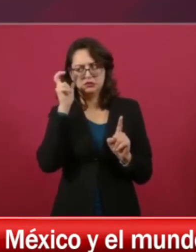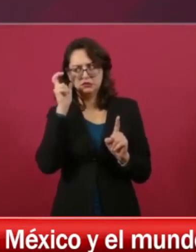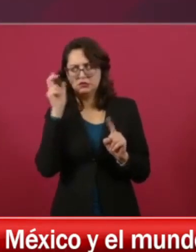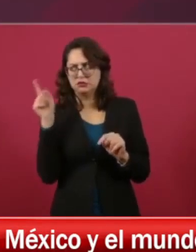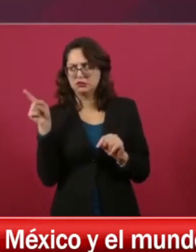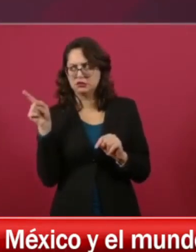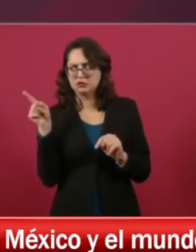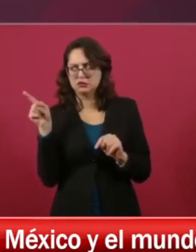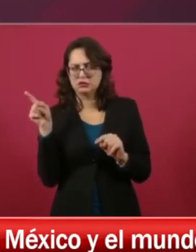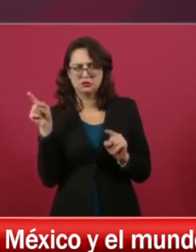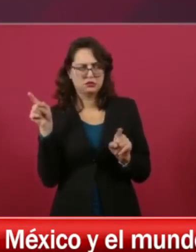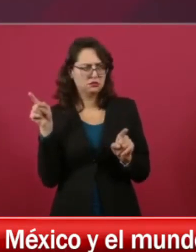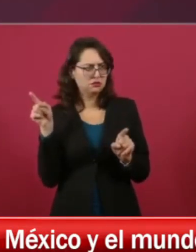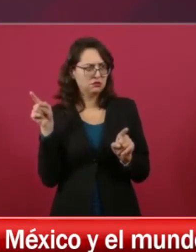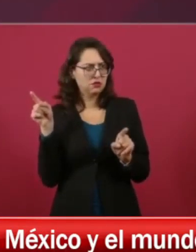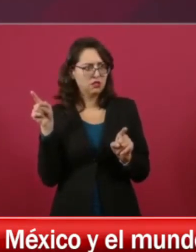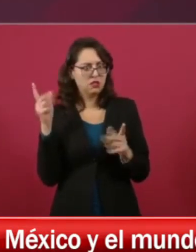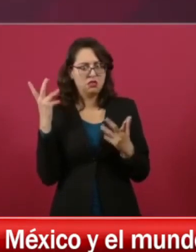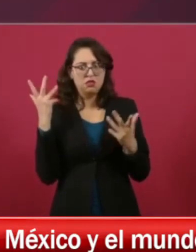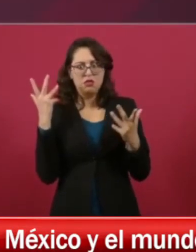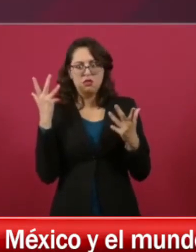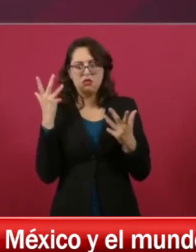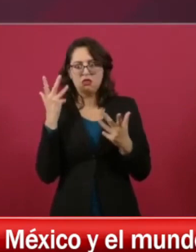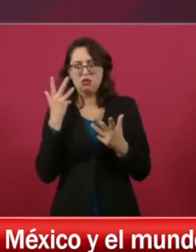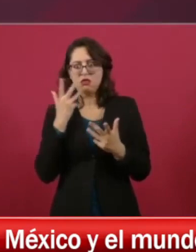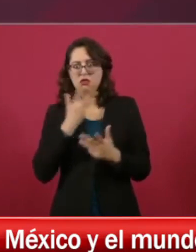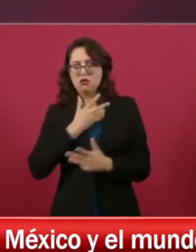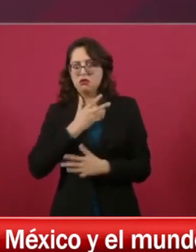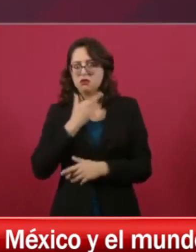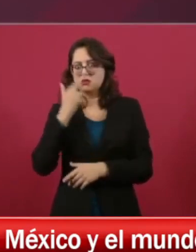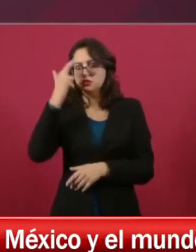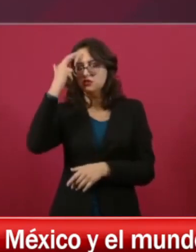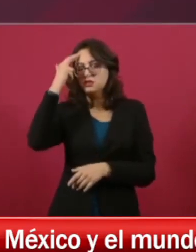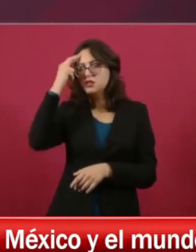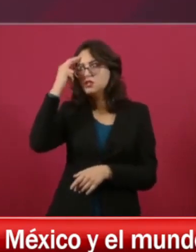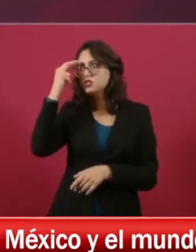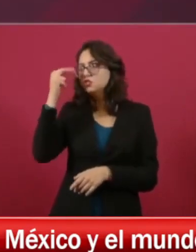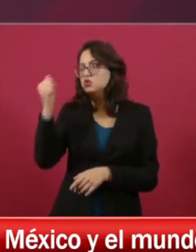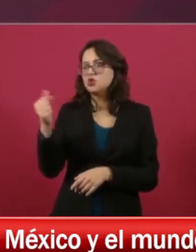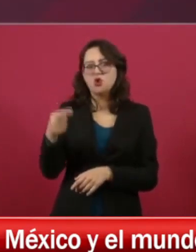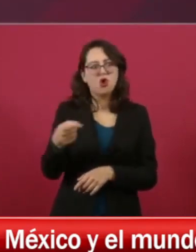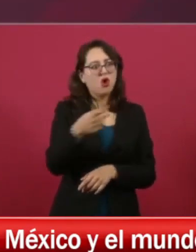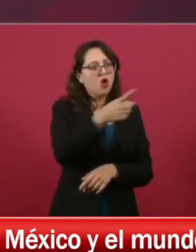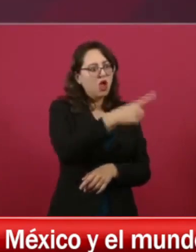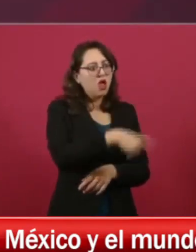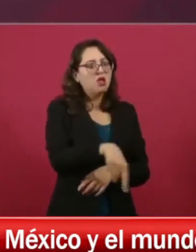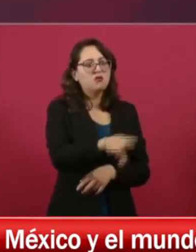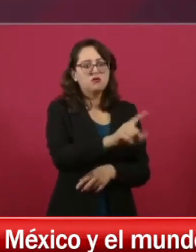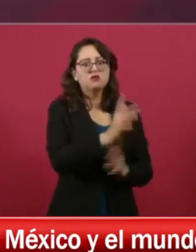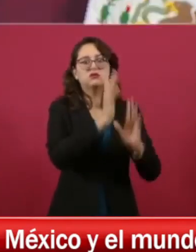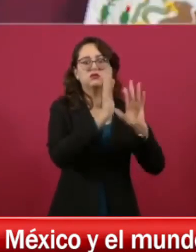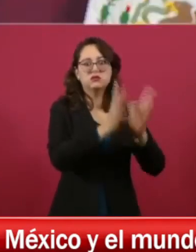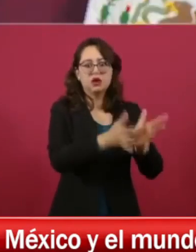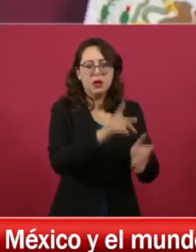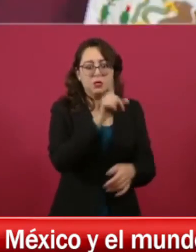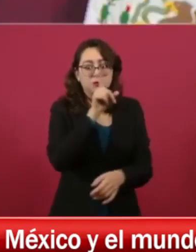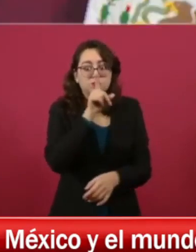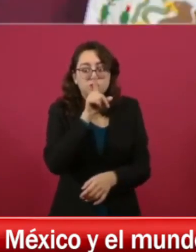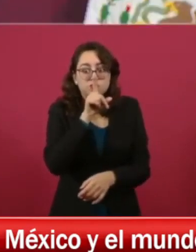de que ya hubo el dedazo de la oligarquía